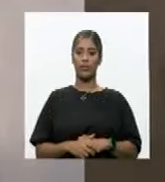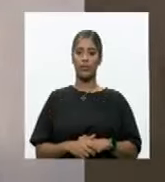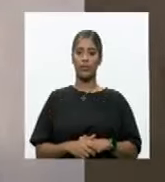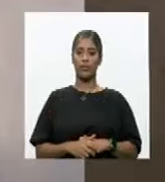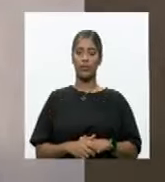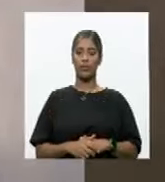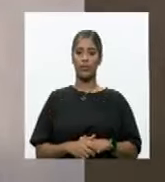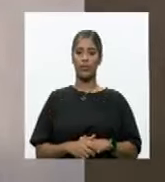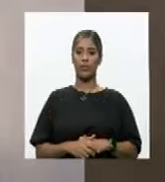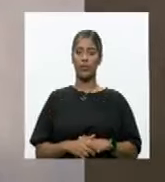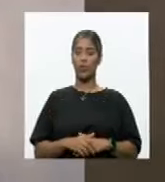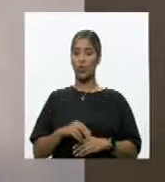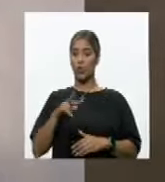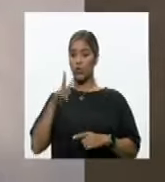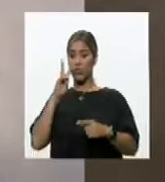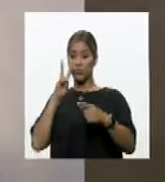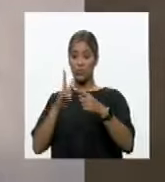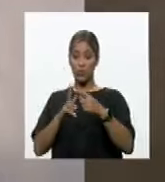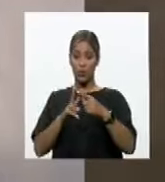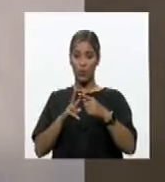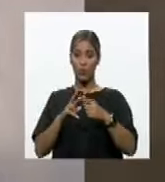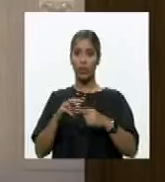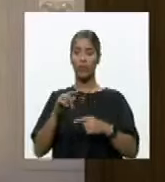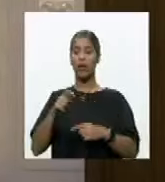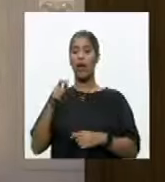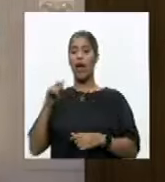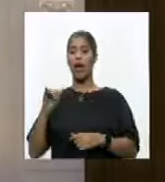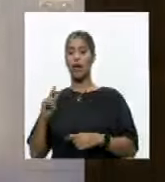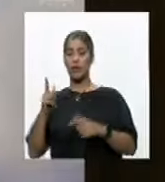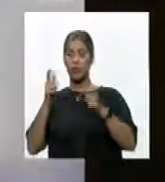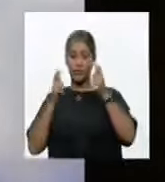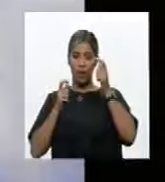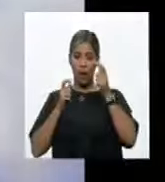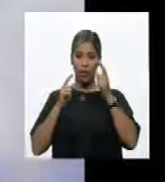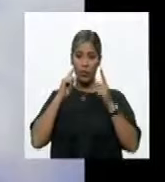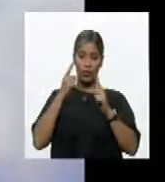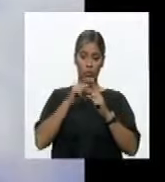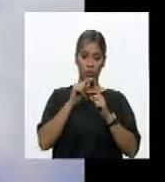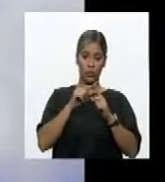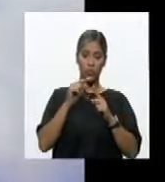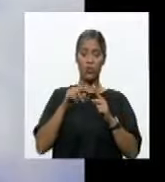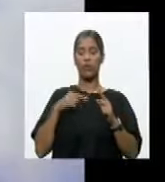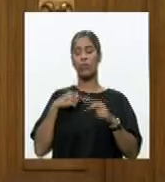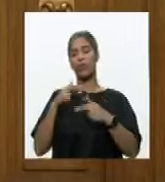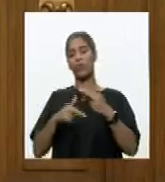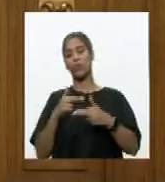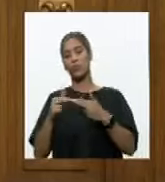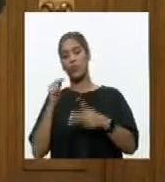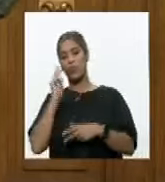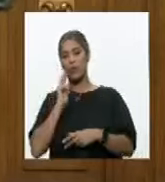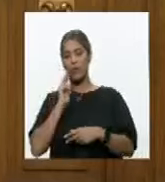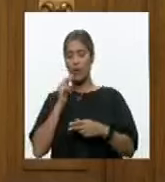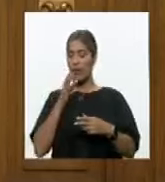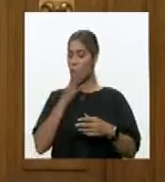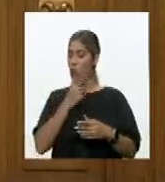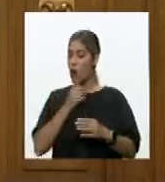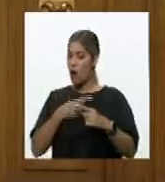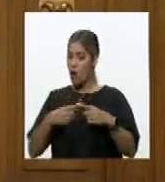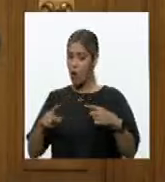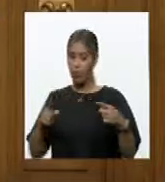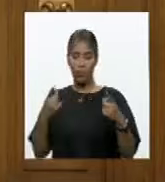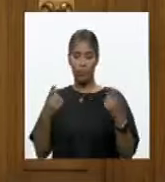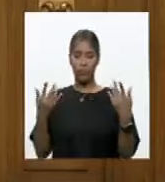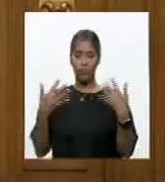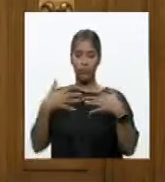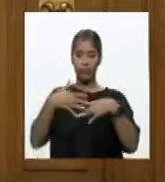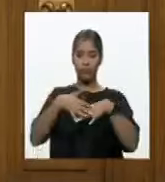Dos puntas del camino, Alí y Chávez. El camino, la revolución bolivariana. No hay otro,